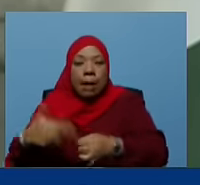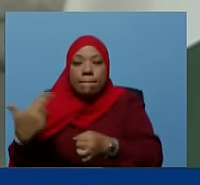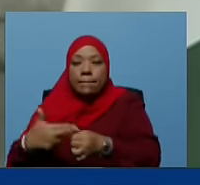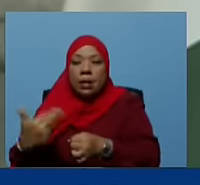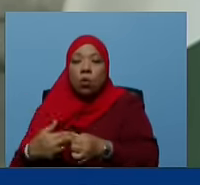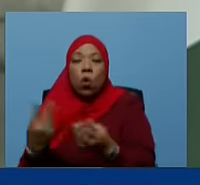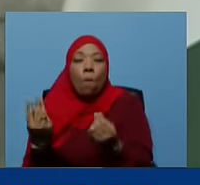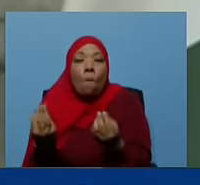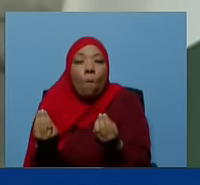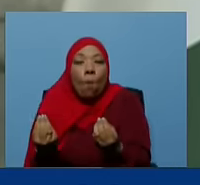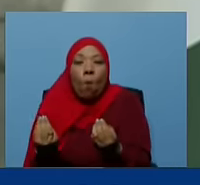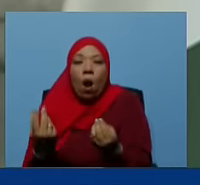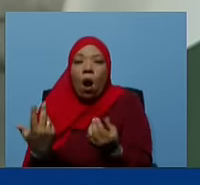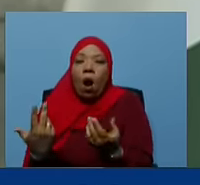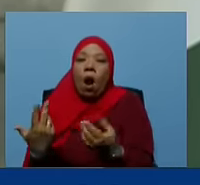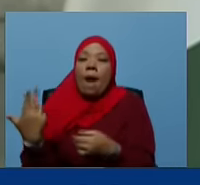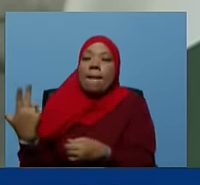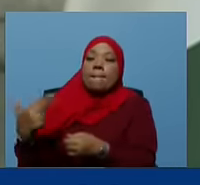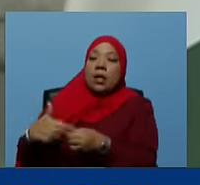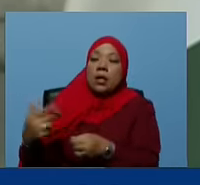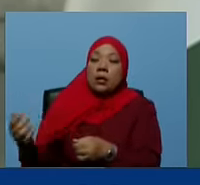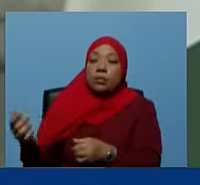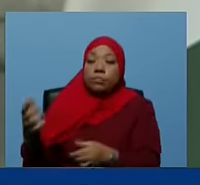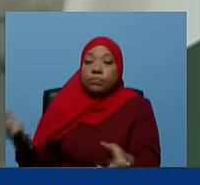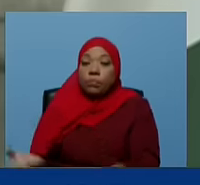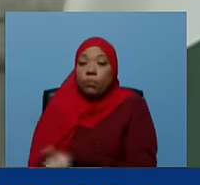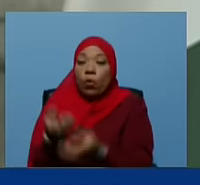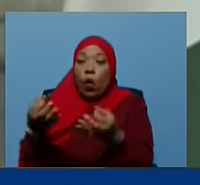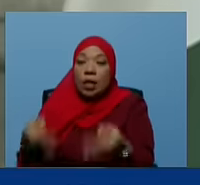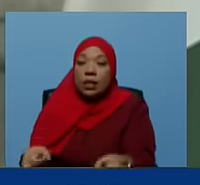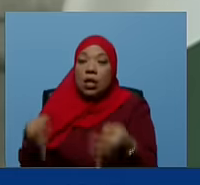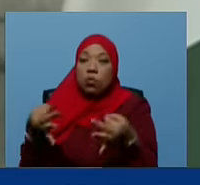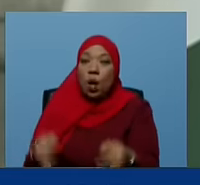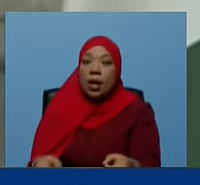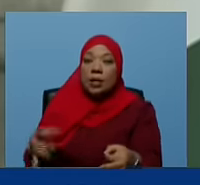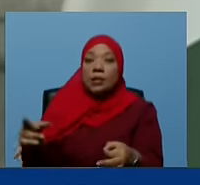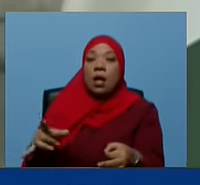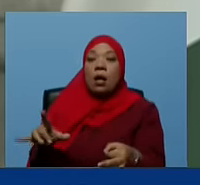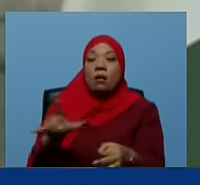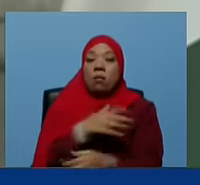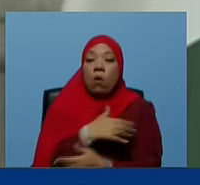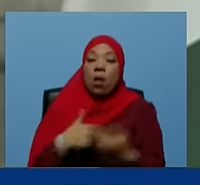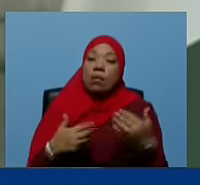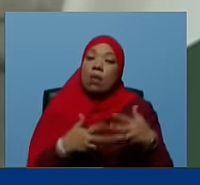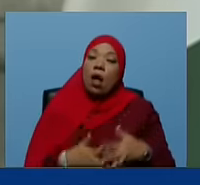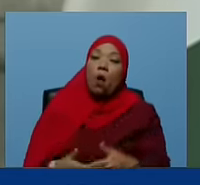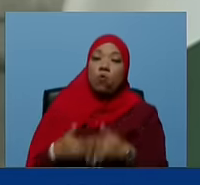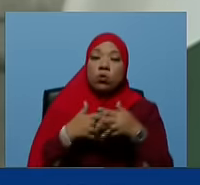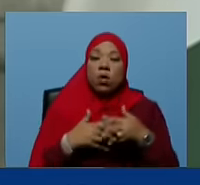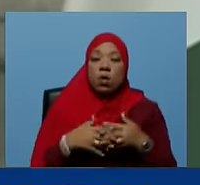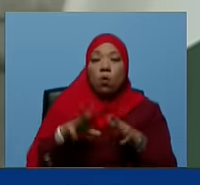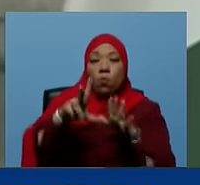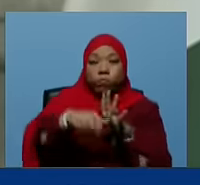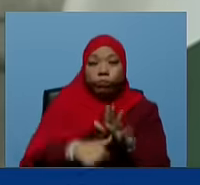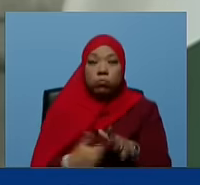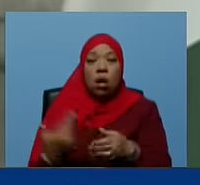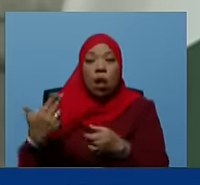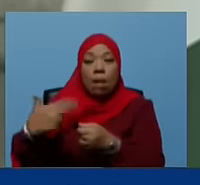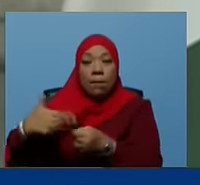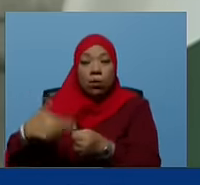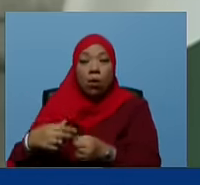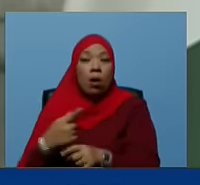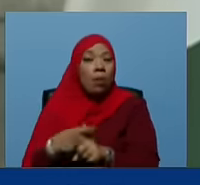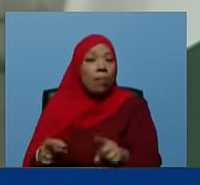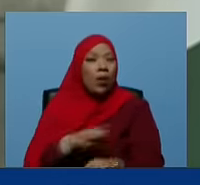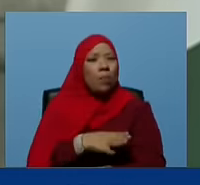Así que ellos quieren venir por nuestras riquezas, pero nuestras riquezas son del pueblo de Venezuela. No